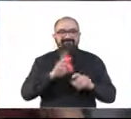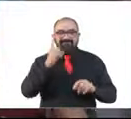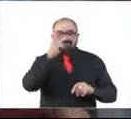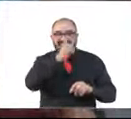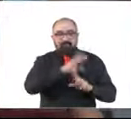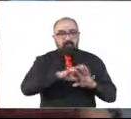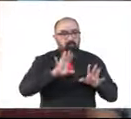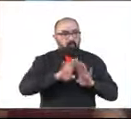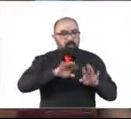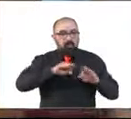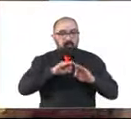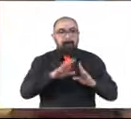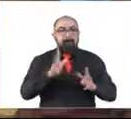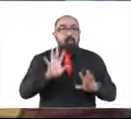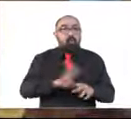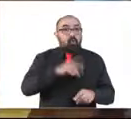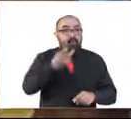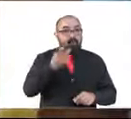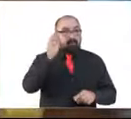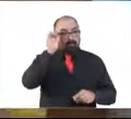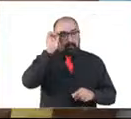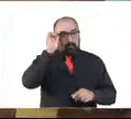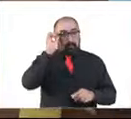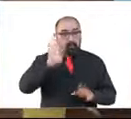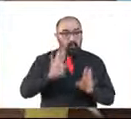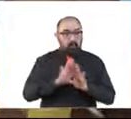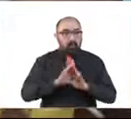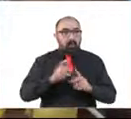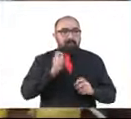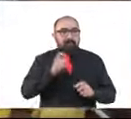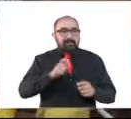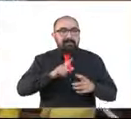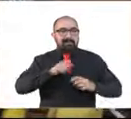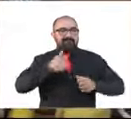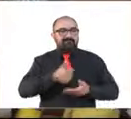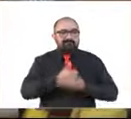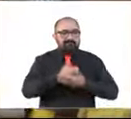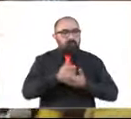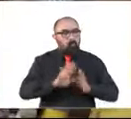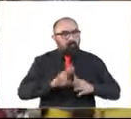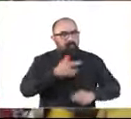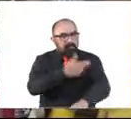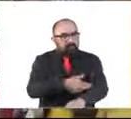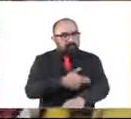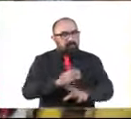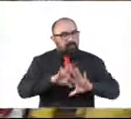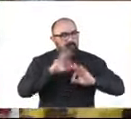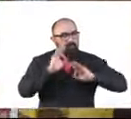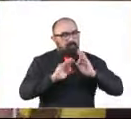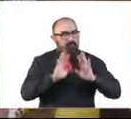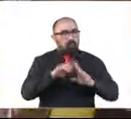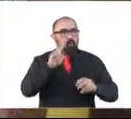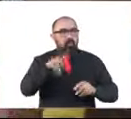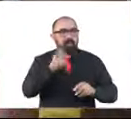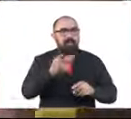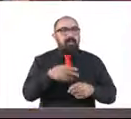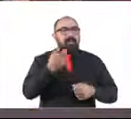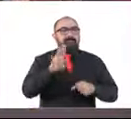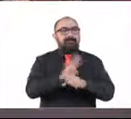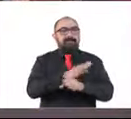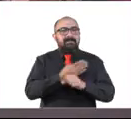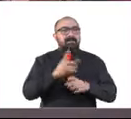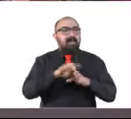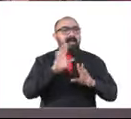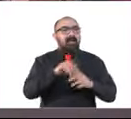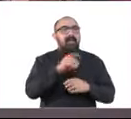como políticas públicas? Por eso esto se llama Sembrando Bienestar, porque es lo que tenemos que lograr. Y pues bueno, se han